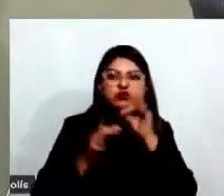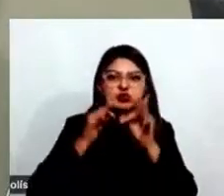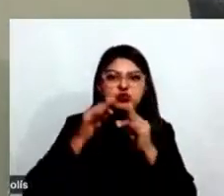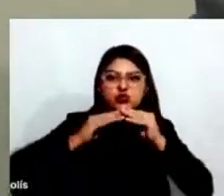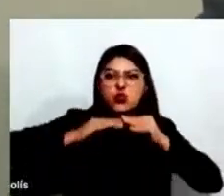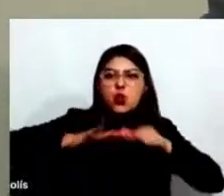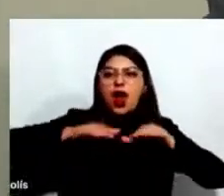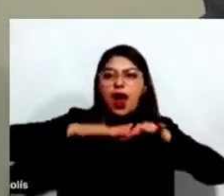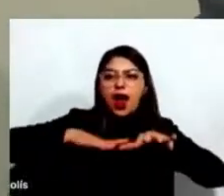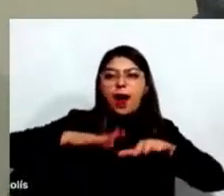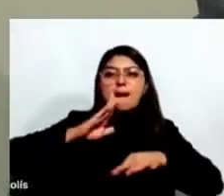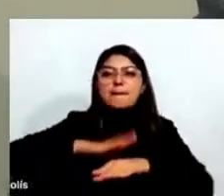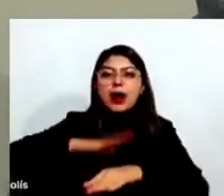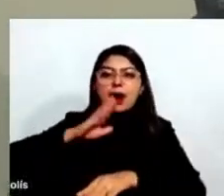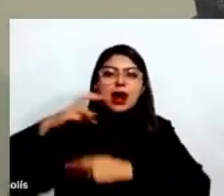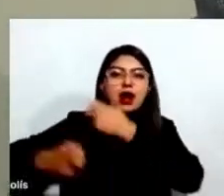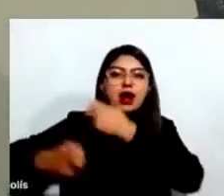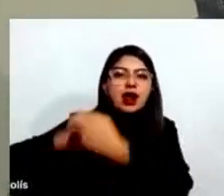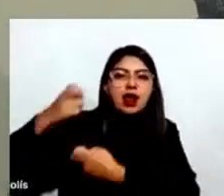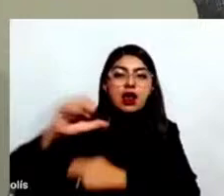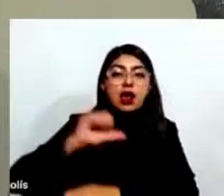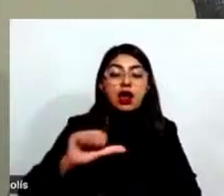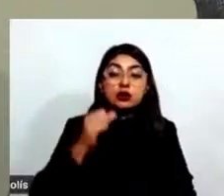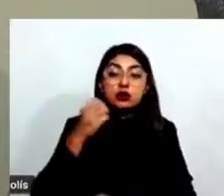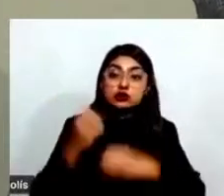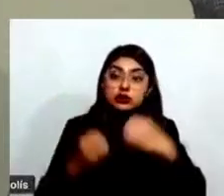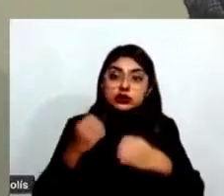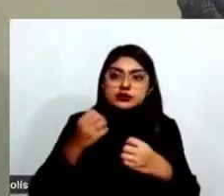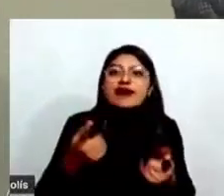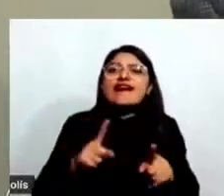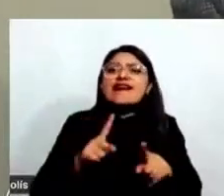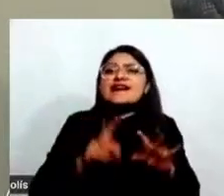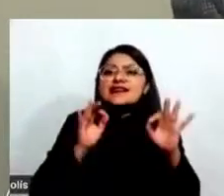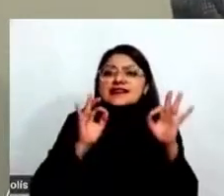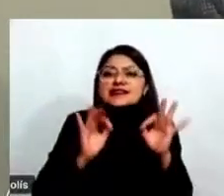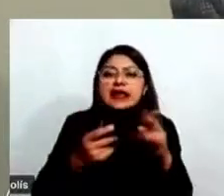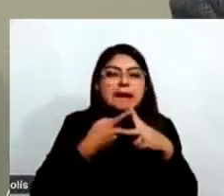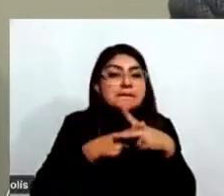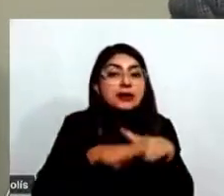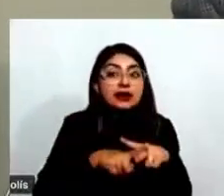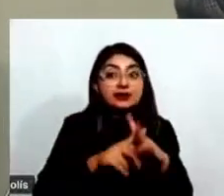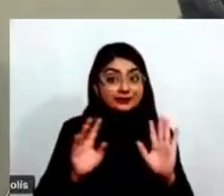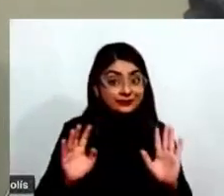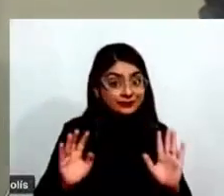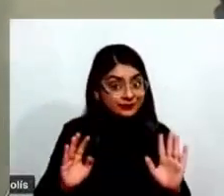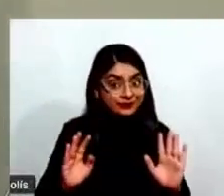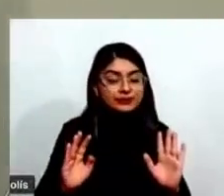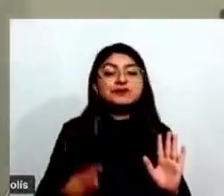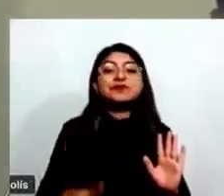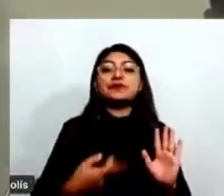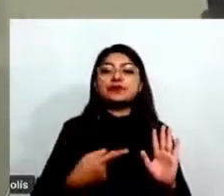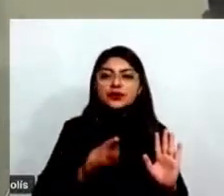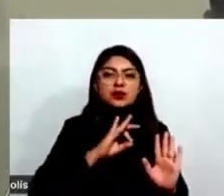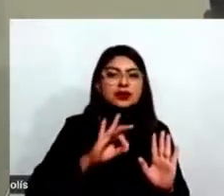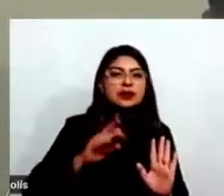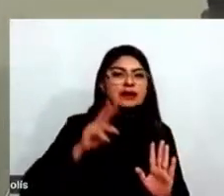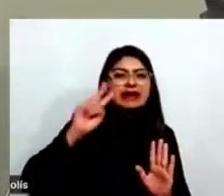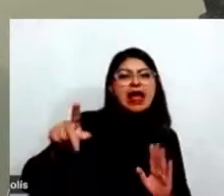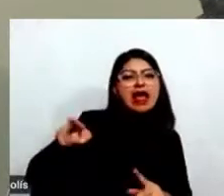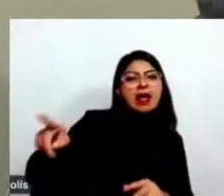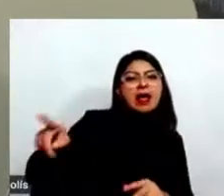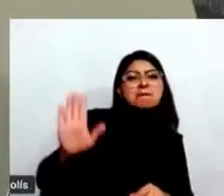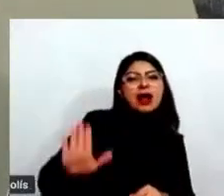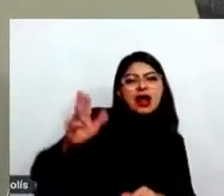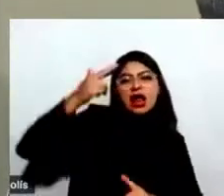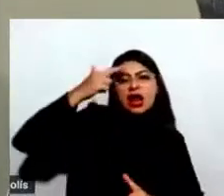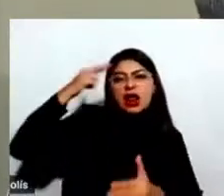donde no se sabe muy bien quién las origina, pero que los hacen ver como delincuentes, es como juzgan todos sus actos, los